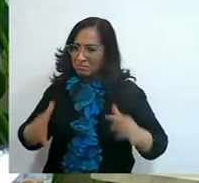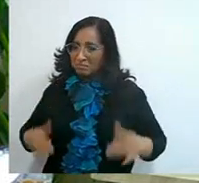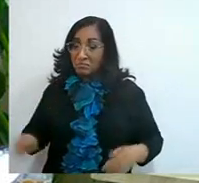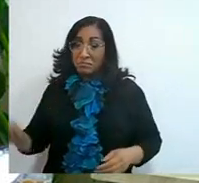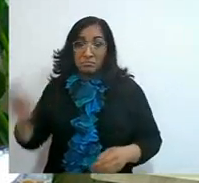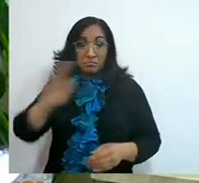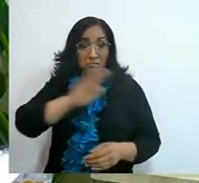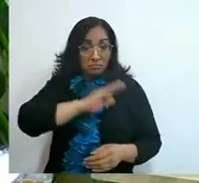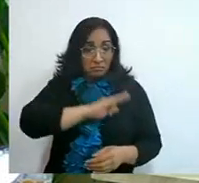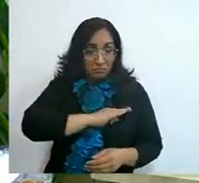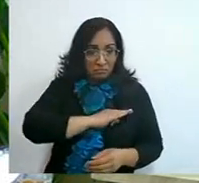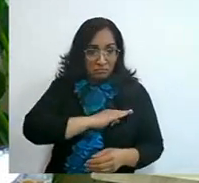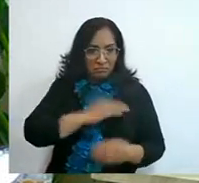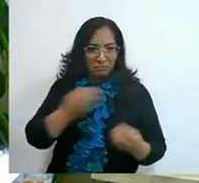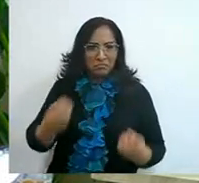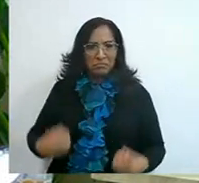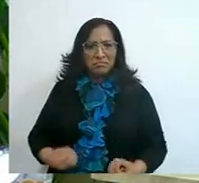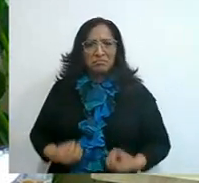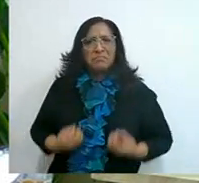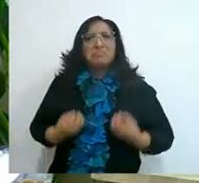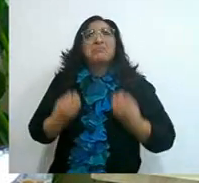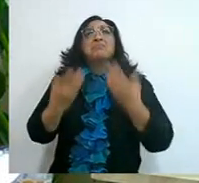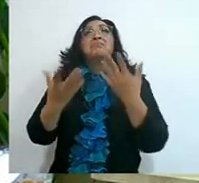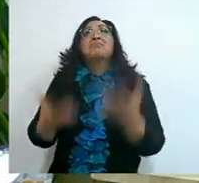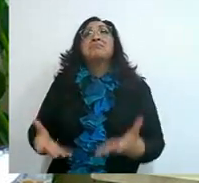Destruyen mi confianza en Dios.